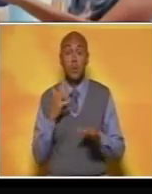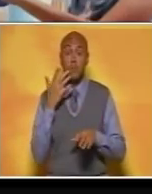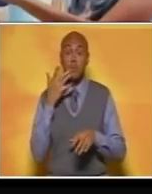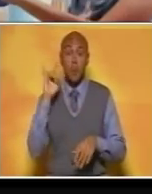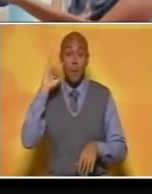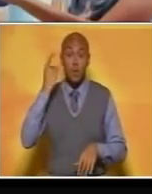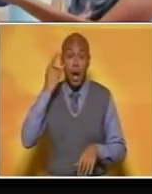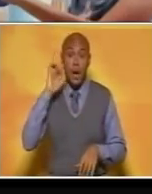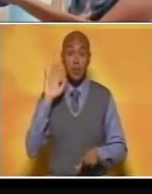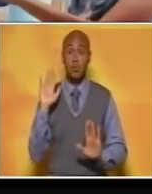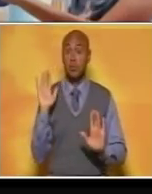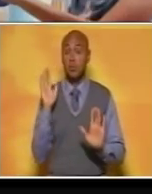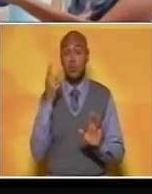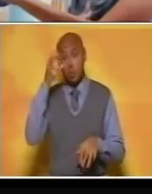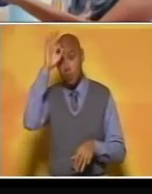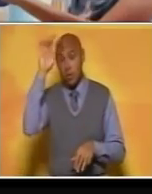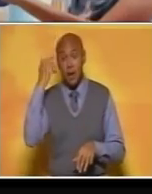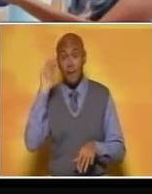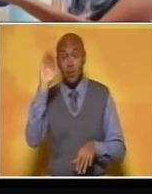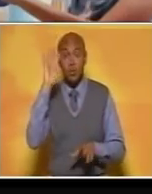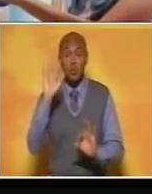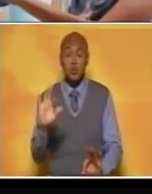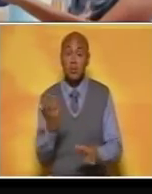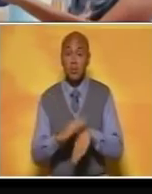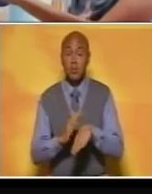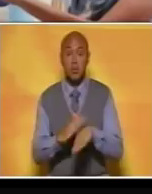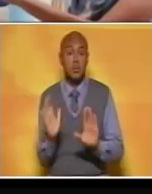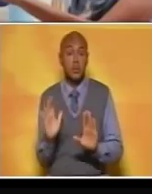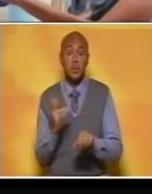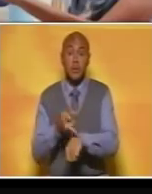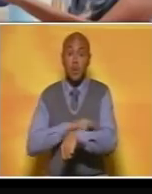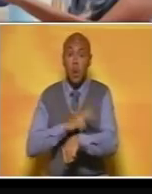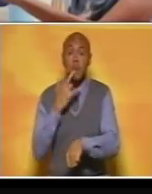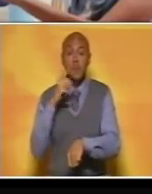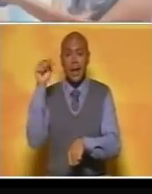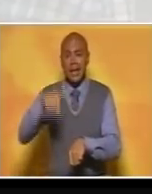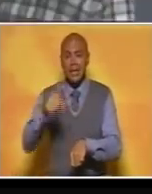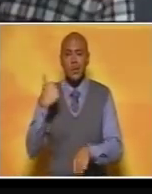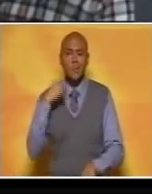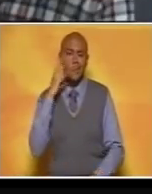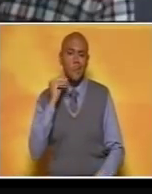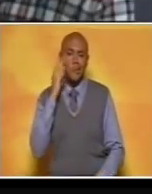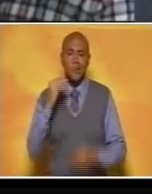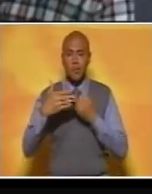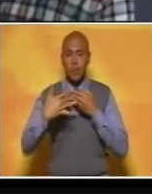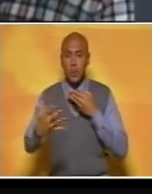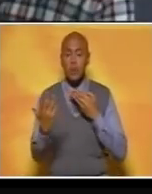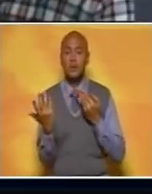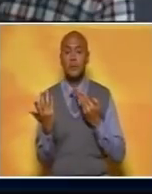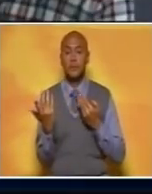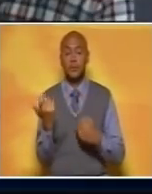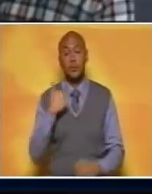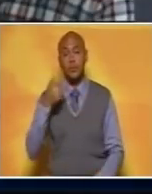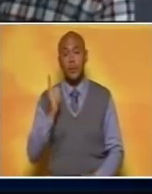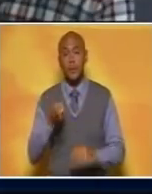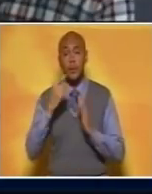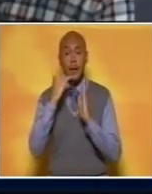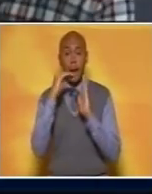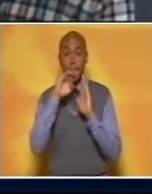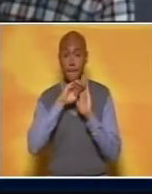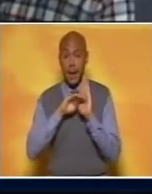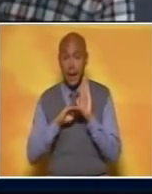porque lamentablemente así es como hemos estado viviendo toda nuestra vida. Tendremos que planear y